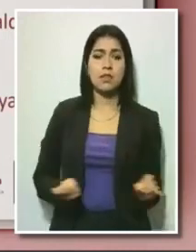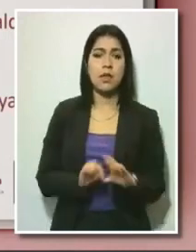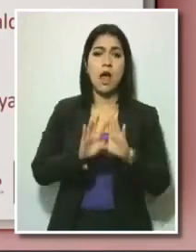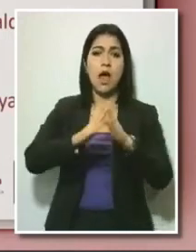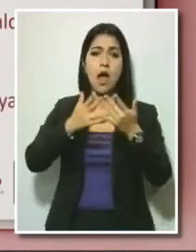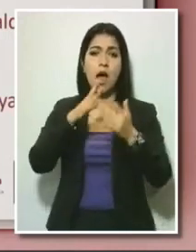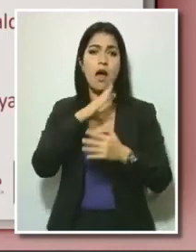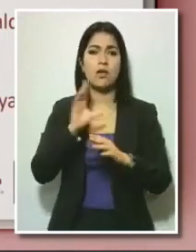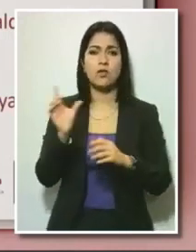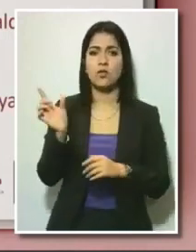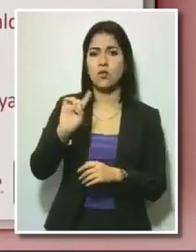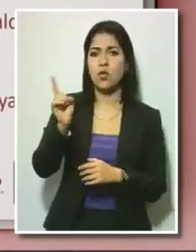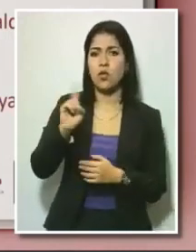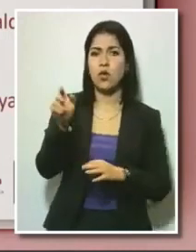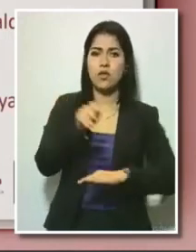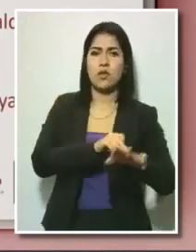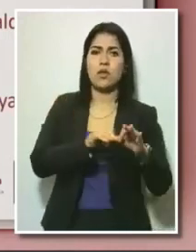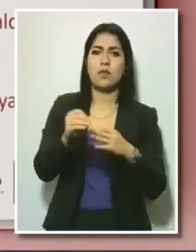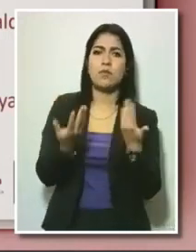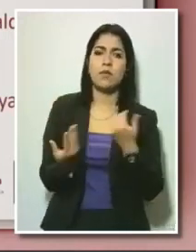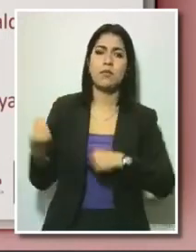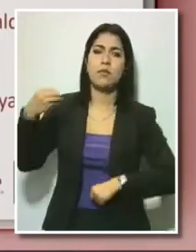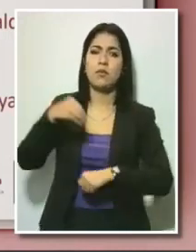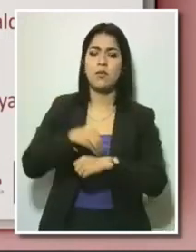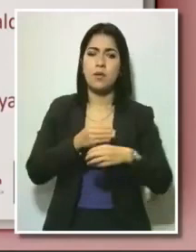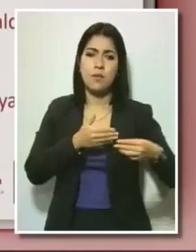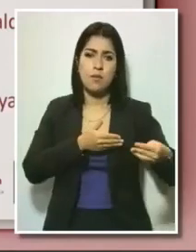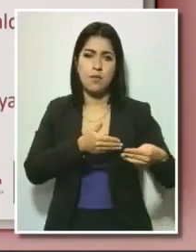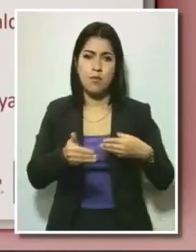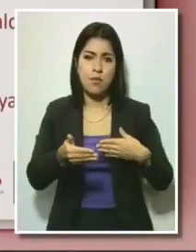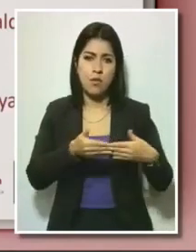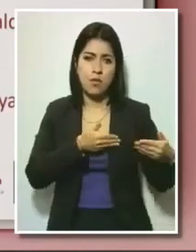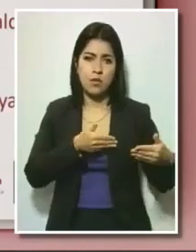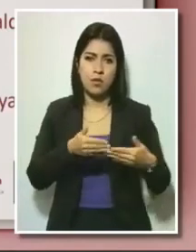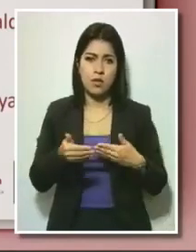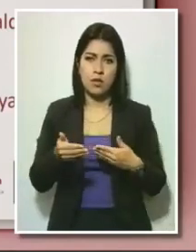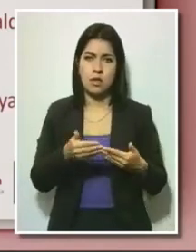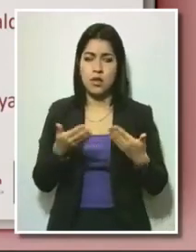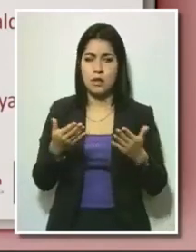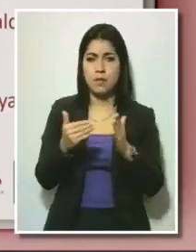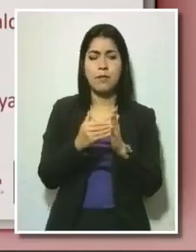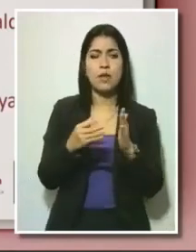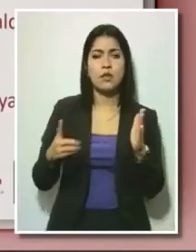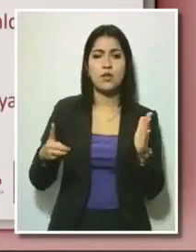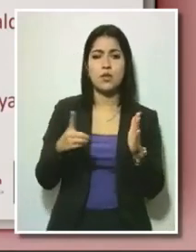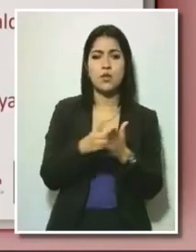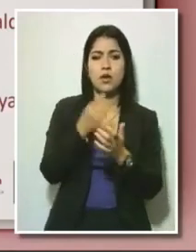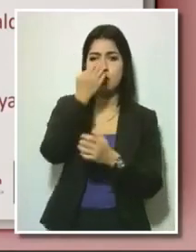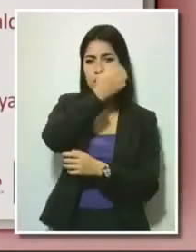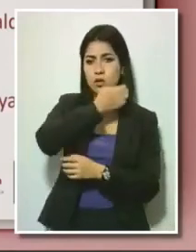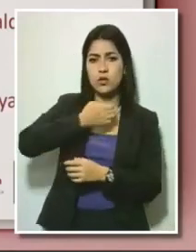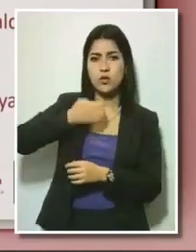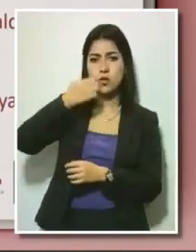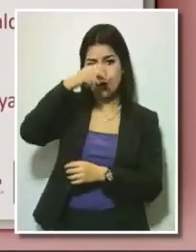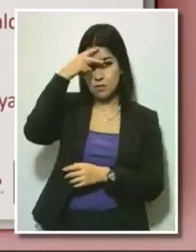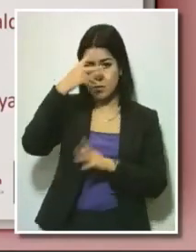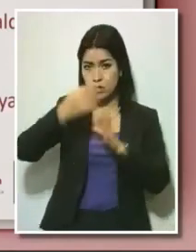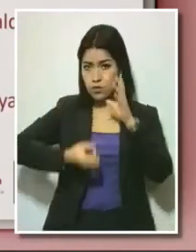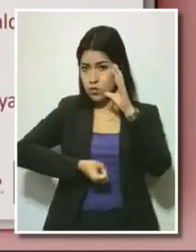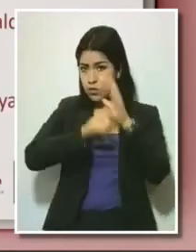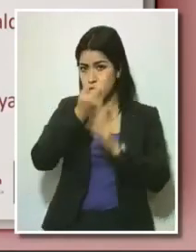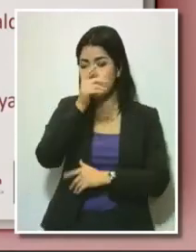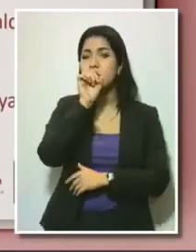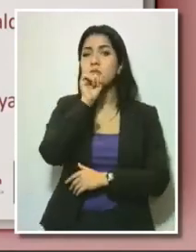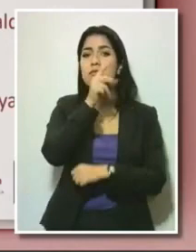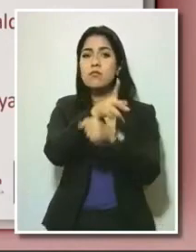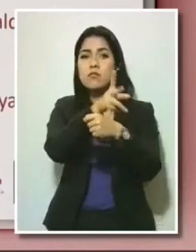pública. Se integra el modelo de la nueva escuela mexicana y se convoca a los maestros a participar por primera vez